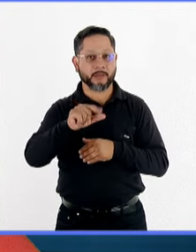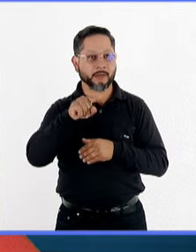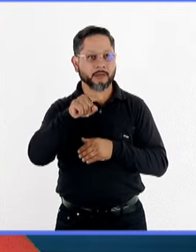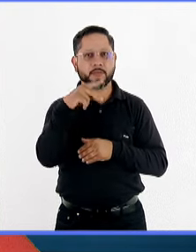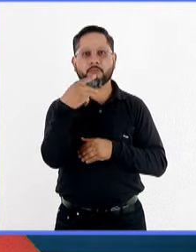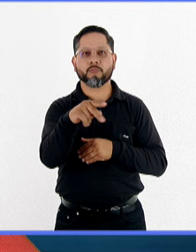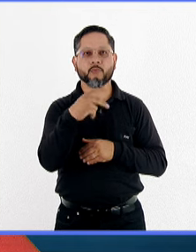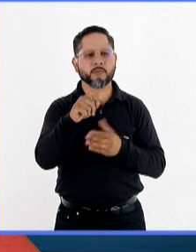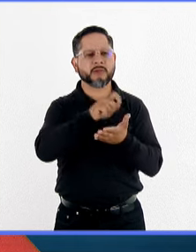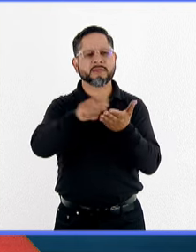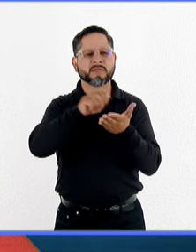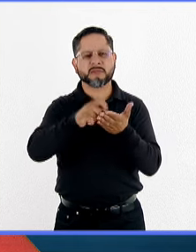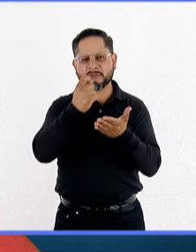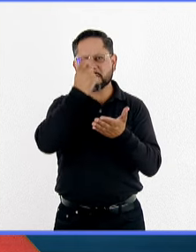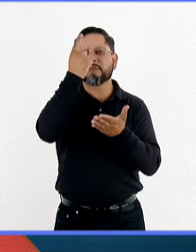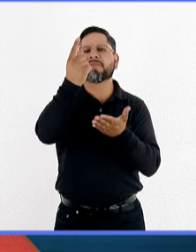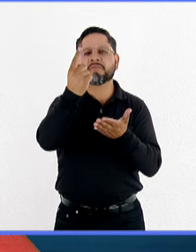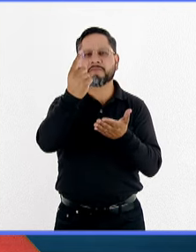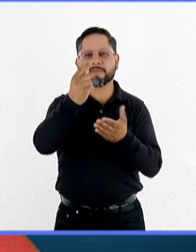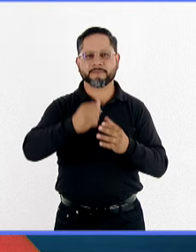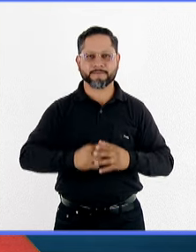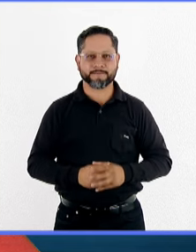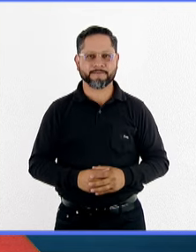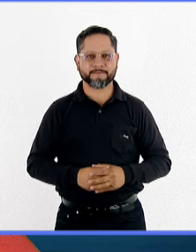sus hábitos de escritura.